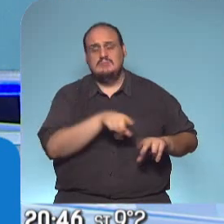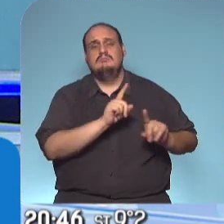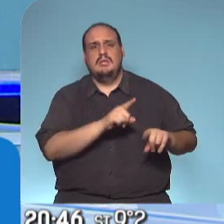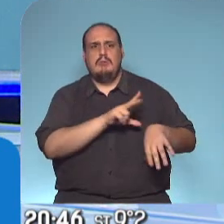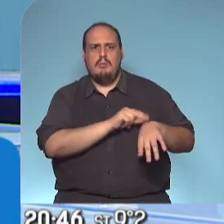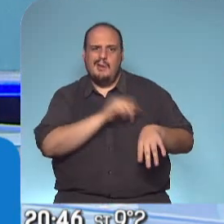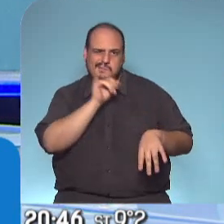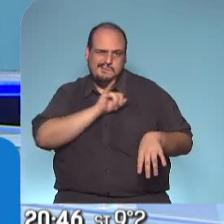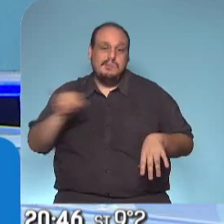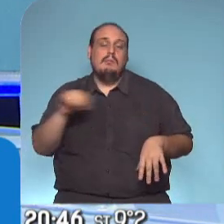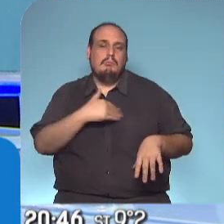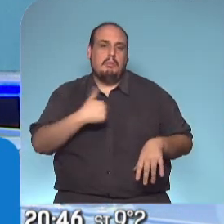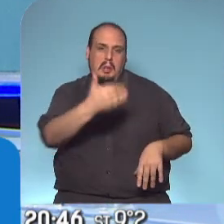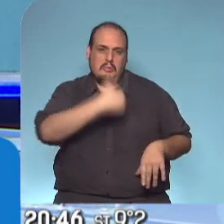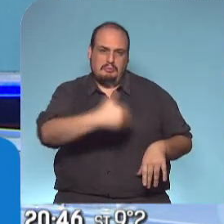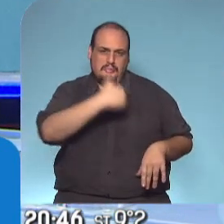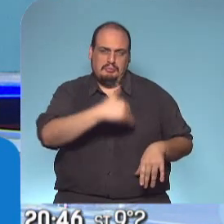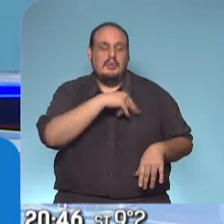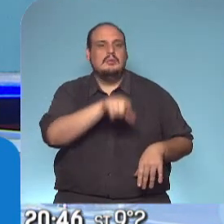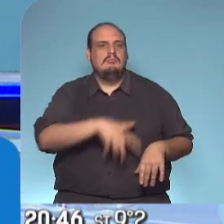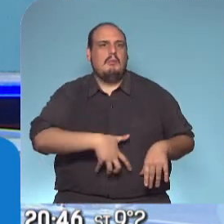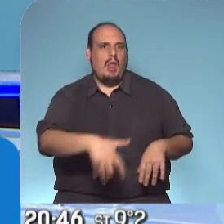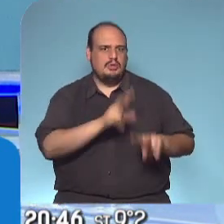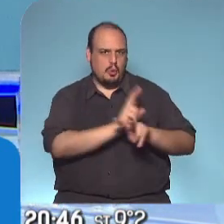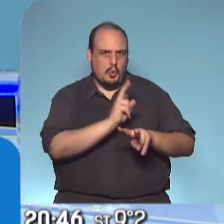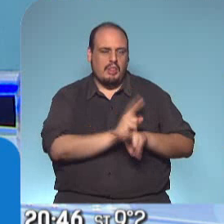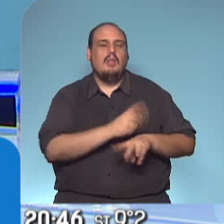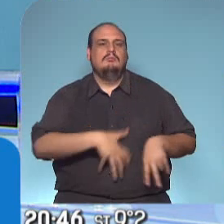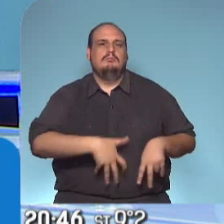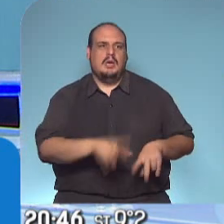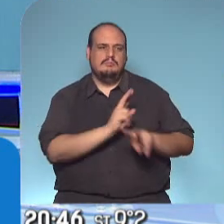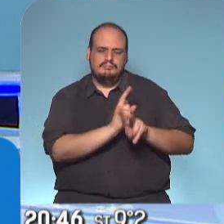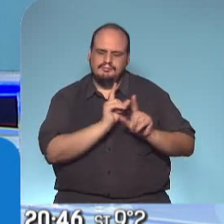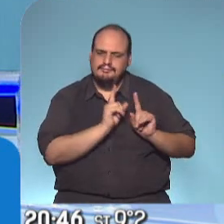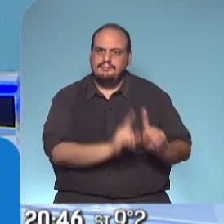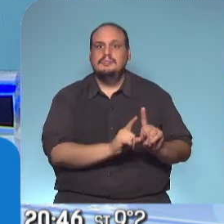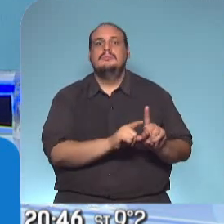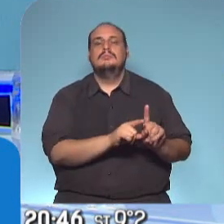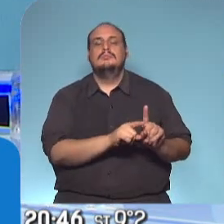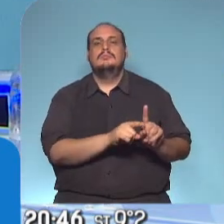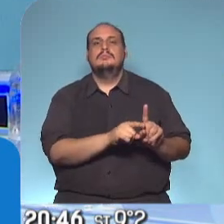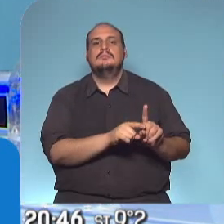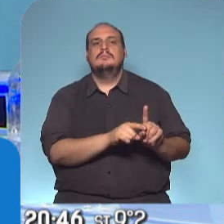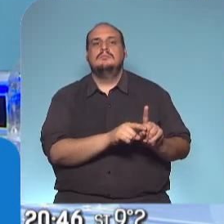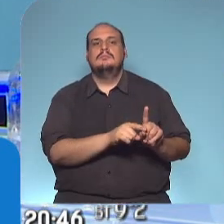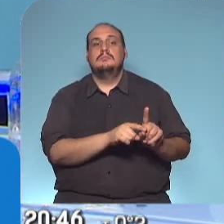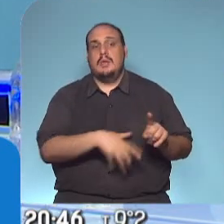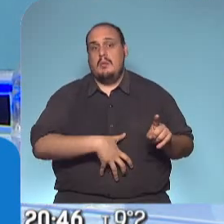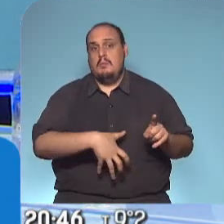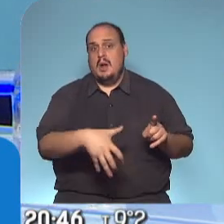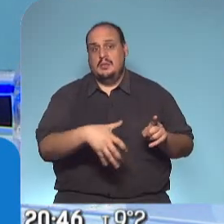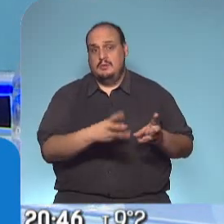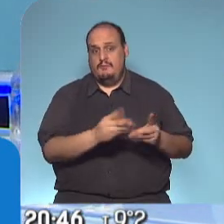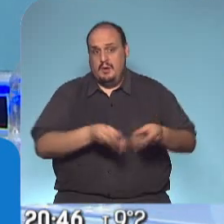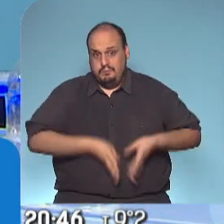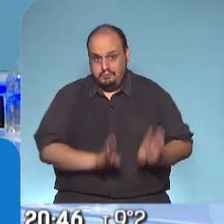haciendo para poder ir teniendo ese embarazo cuidado, ese embarazo preservado, a fin del embarazo y cuando nace